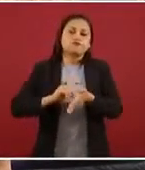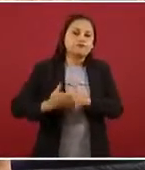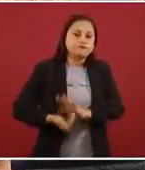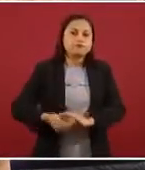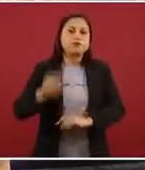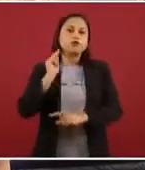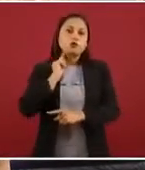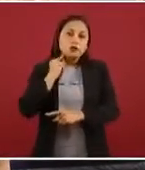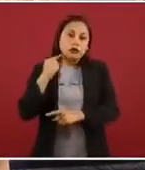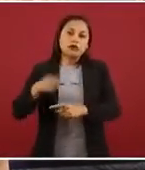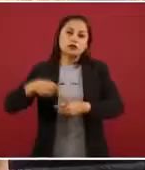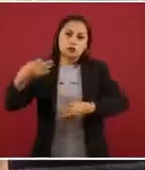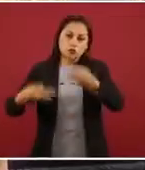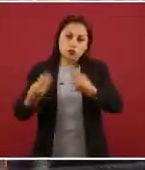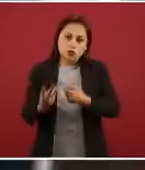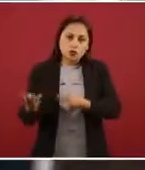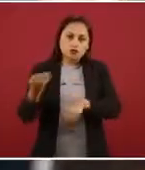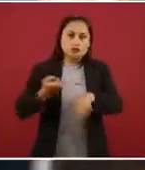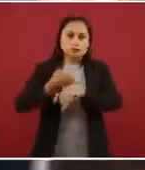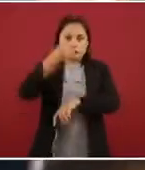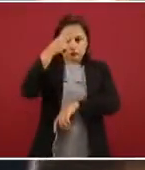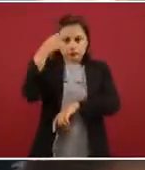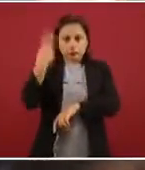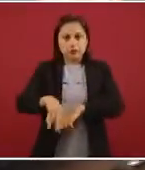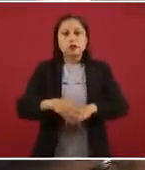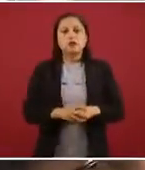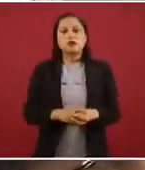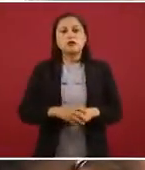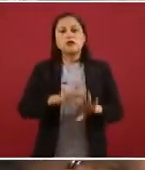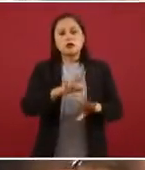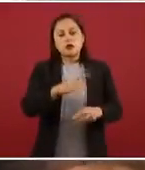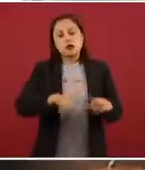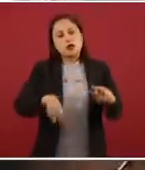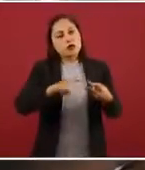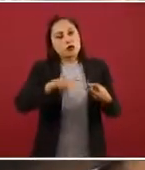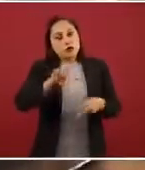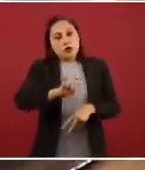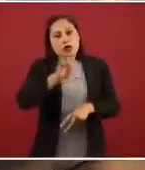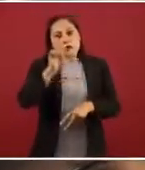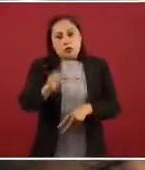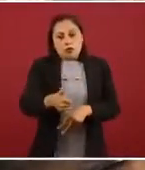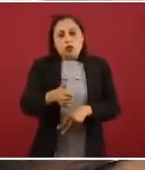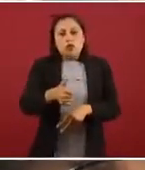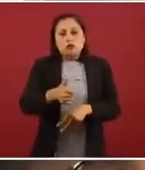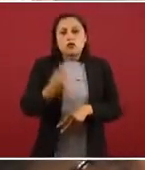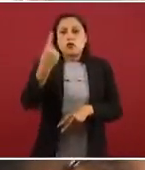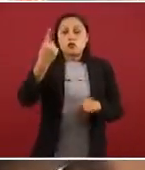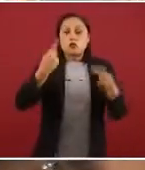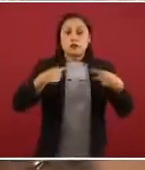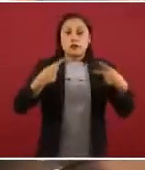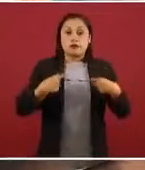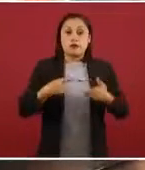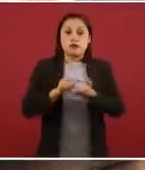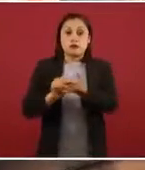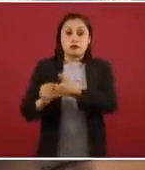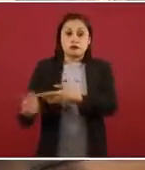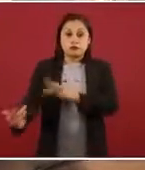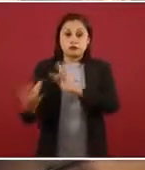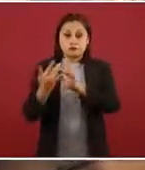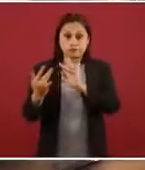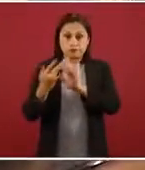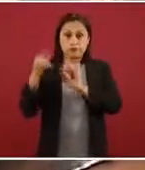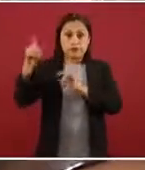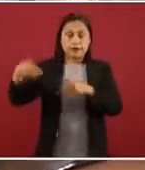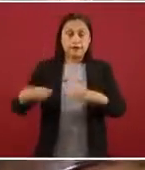Estado de México. Y también, por otra parte, igual por redes sociales nos contactó una persona que está viviendo ahorita en